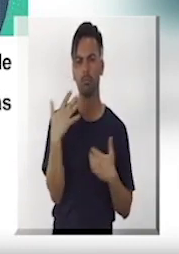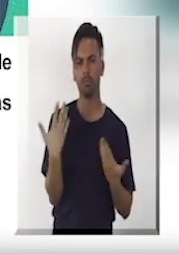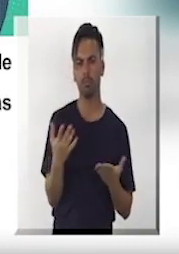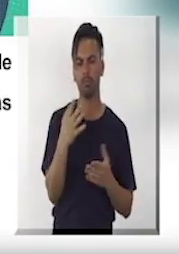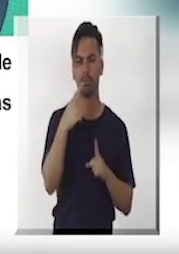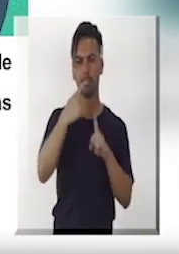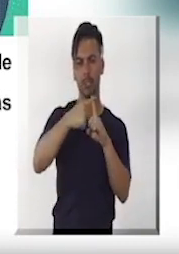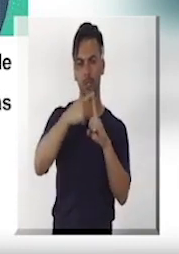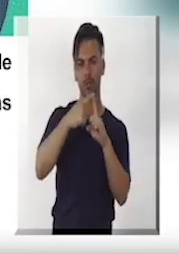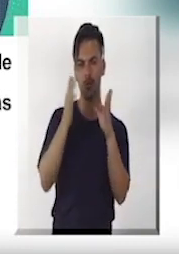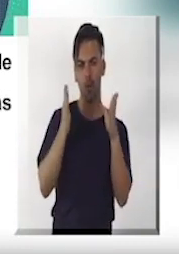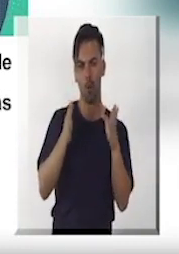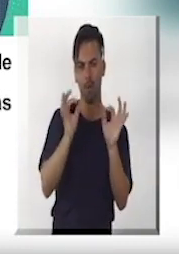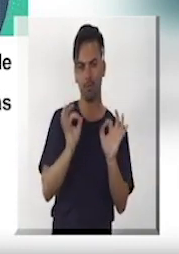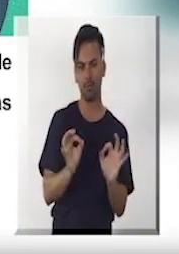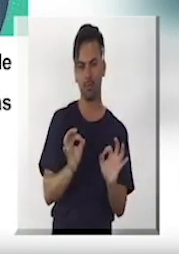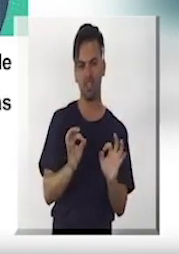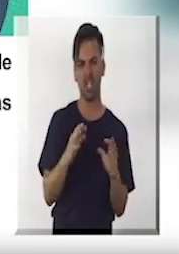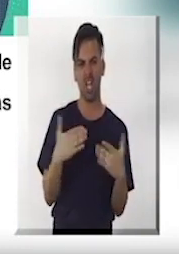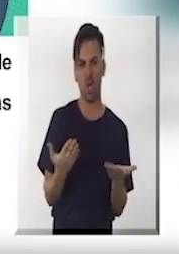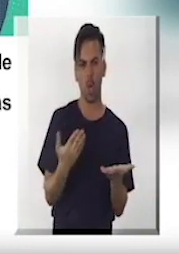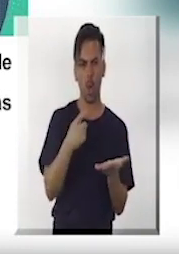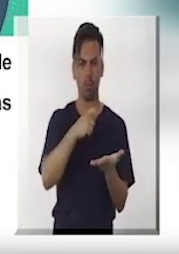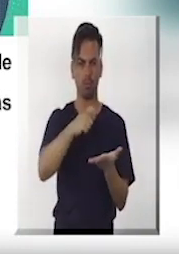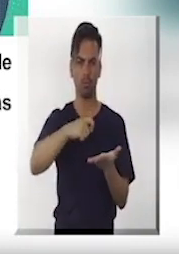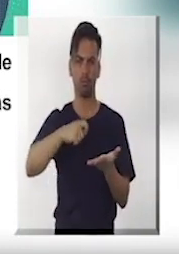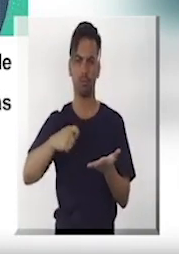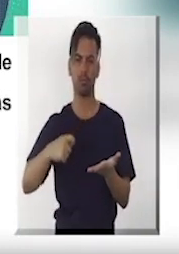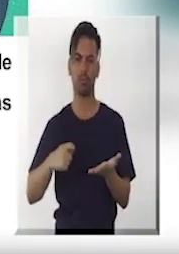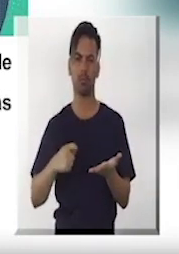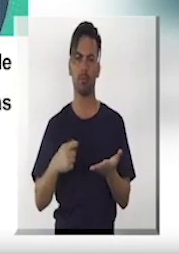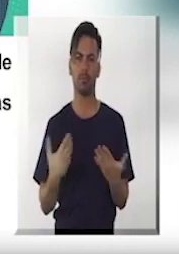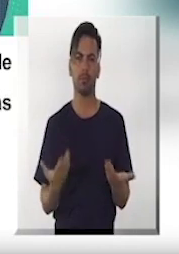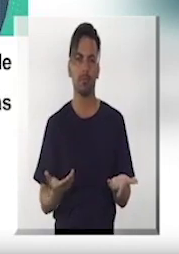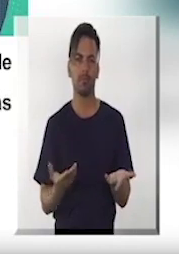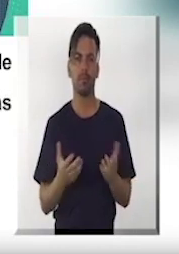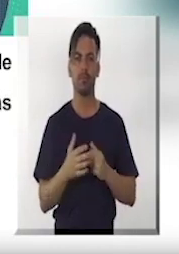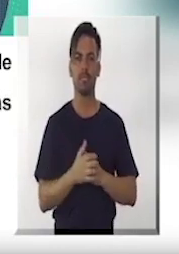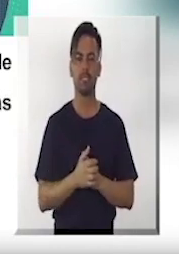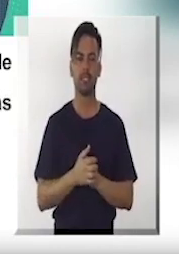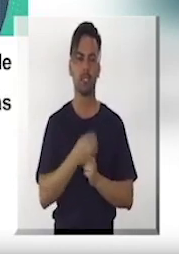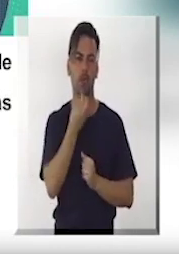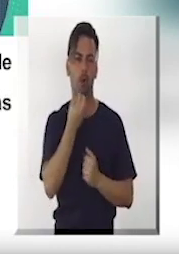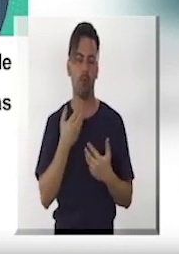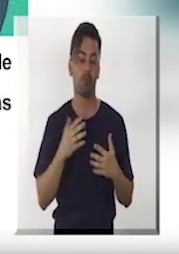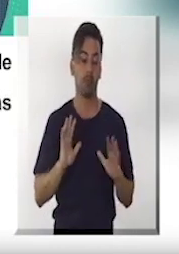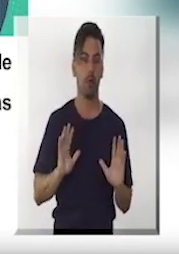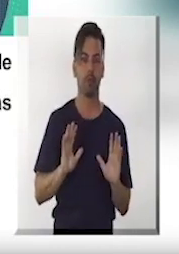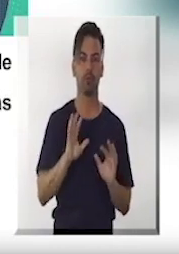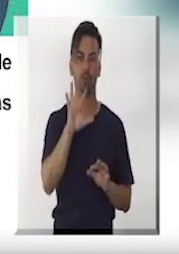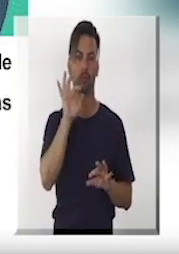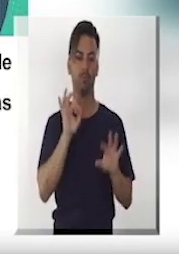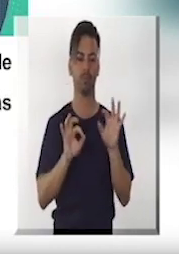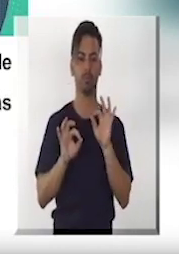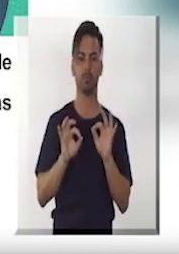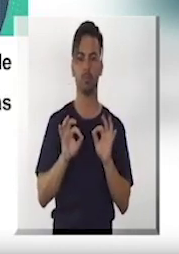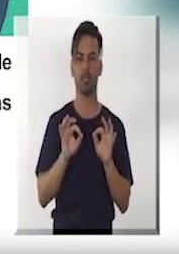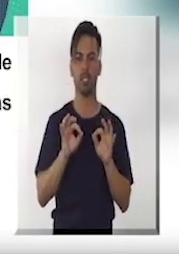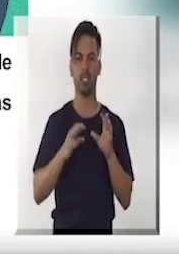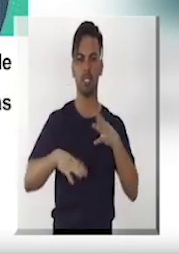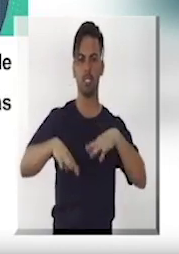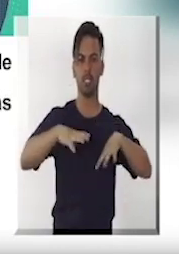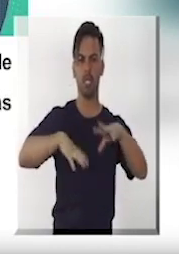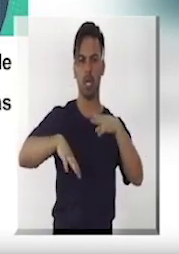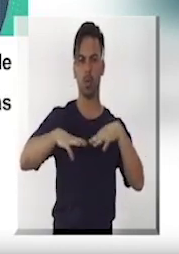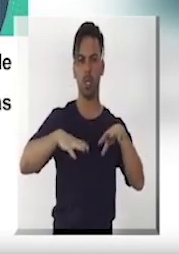de esa suma, que ¿cómo lo vamos a escribir? Bueno, eso está de forma opcional. Tú decides cuál es la situación que